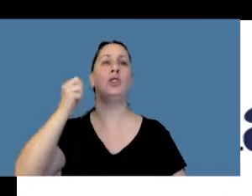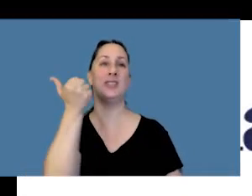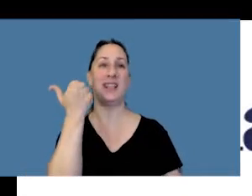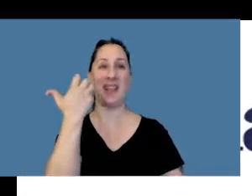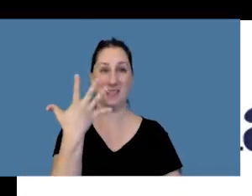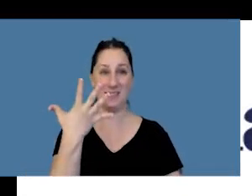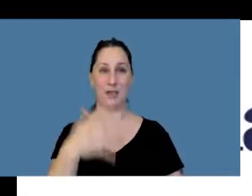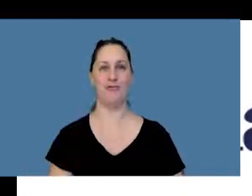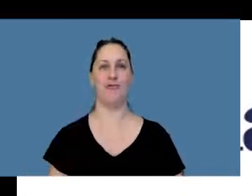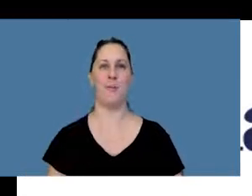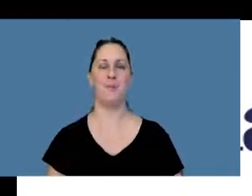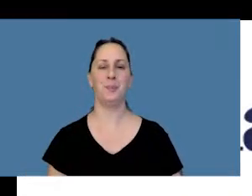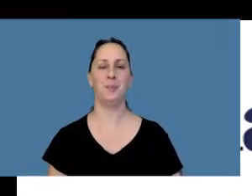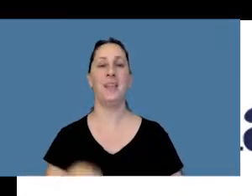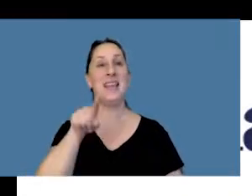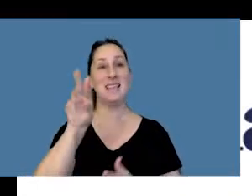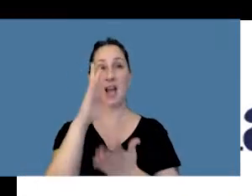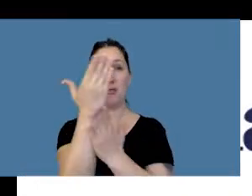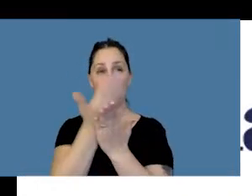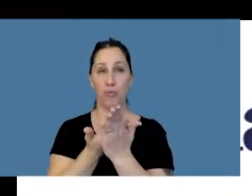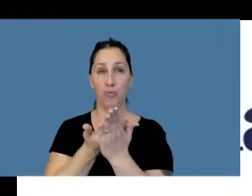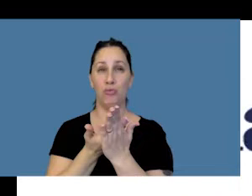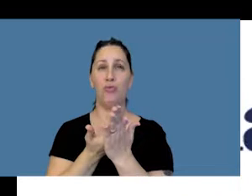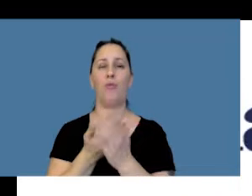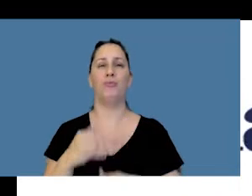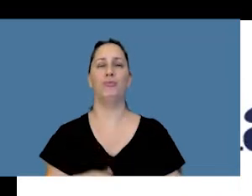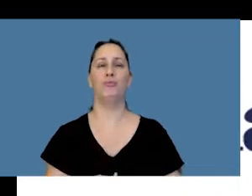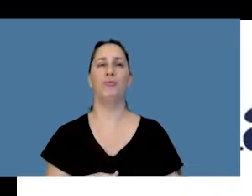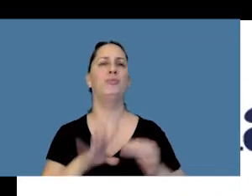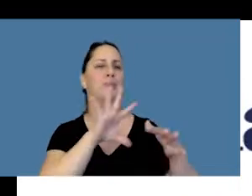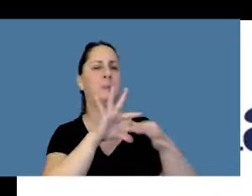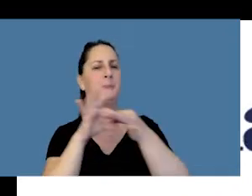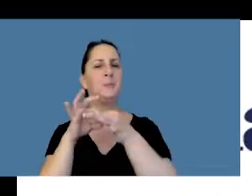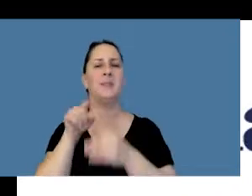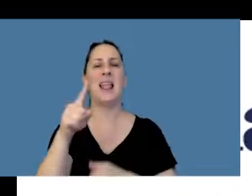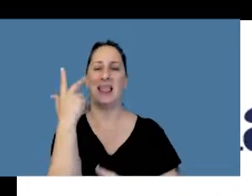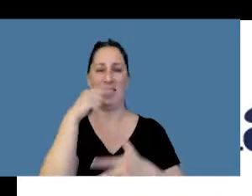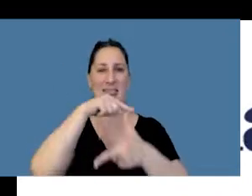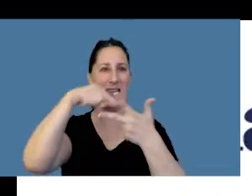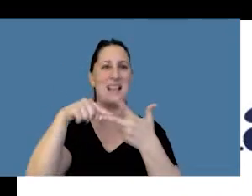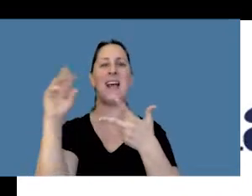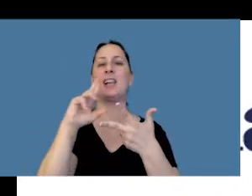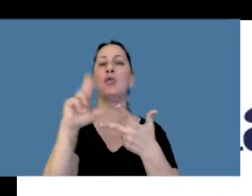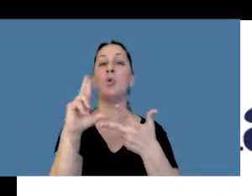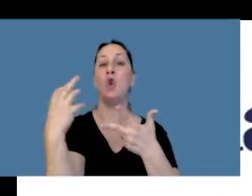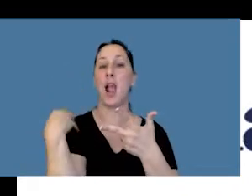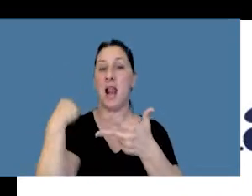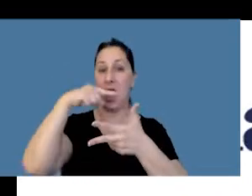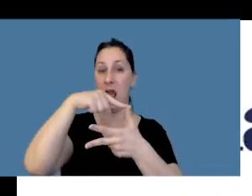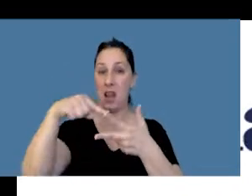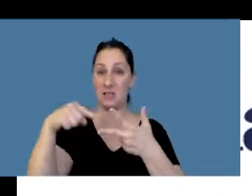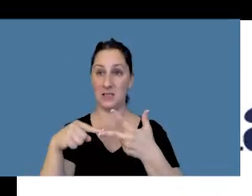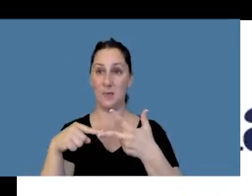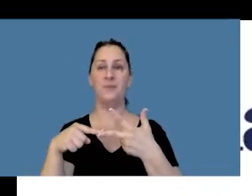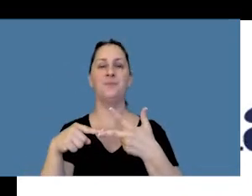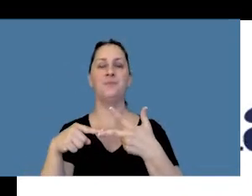5265. Esta resolución viene enarbolando a 3 resoluciones generales que